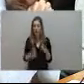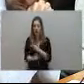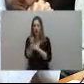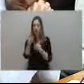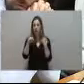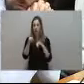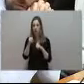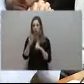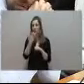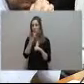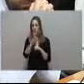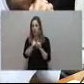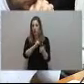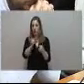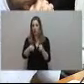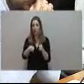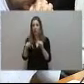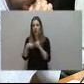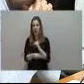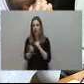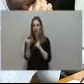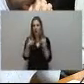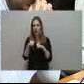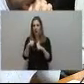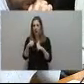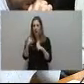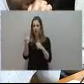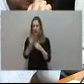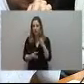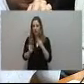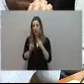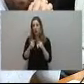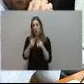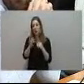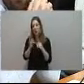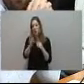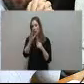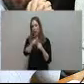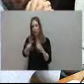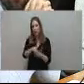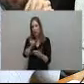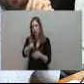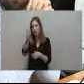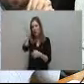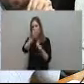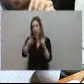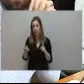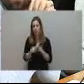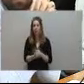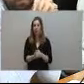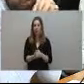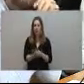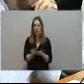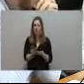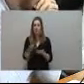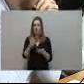comportamientos ejemplares, evita prácticas reprobables y ofrece un refuerzo cultural positivo en la ciudadanía y en los emprendedores. En el corto plazo son